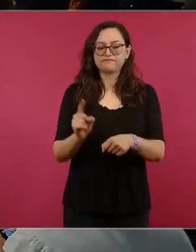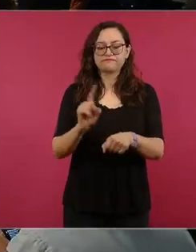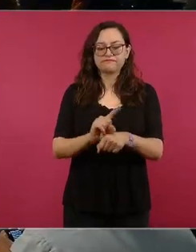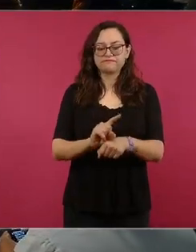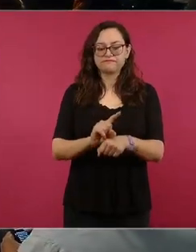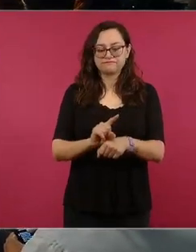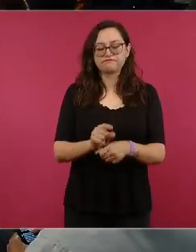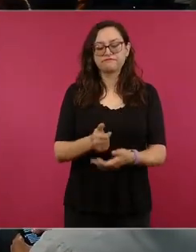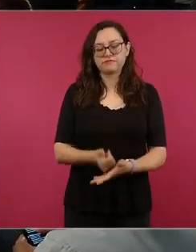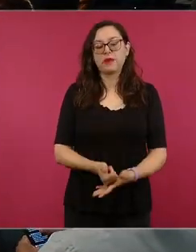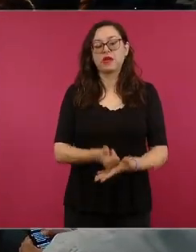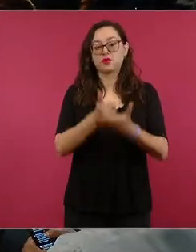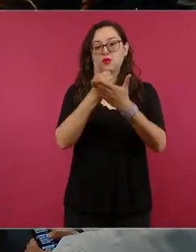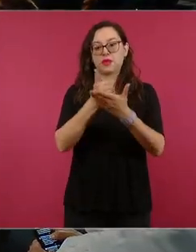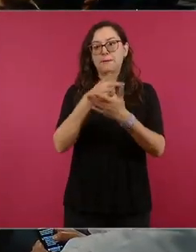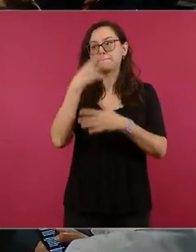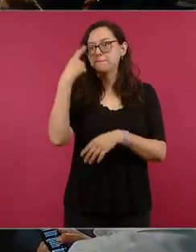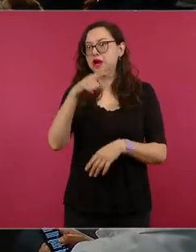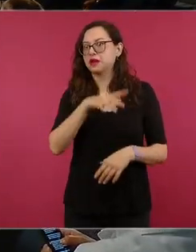Antes no se hacía así.